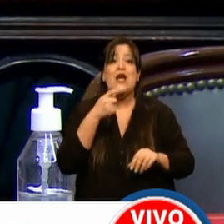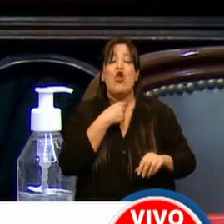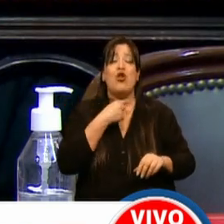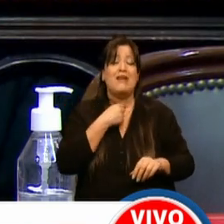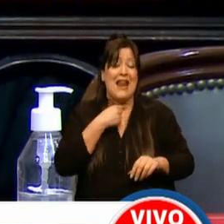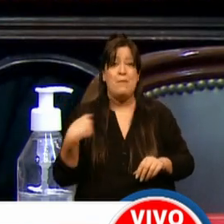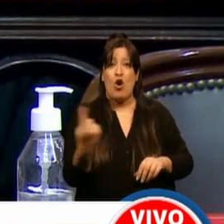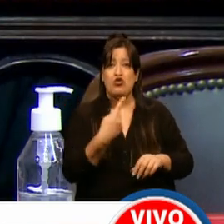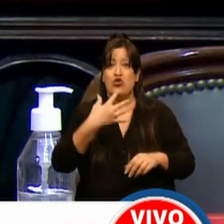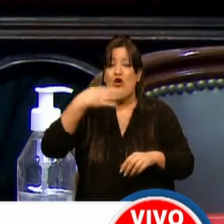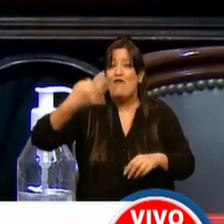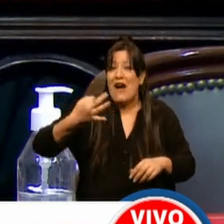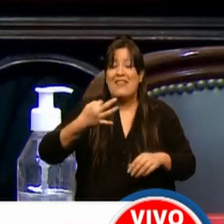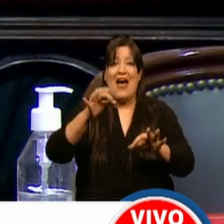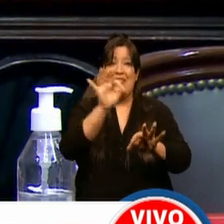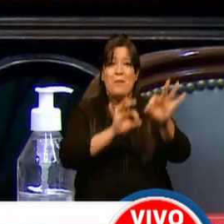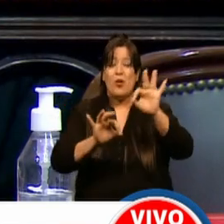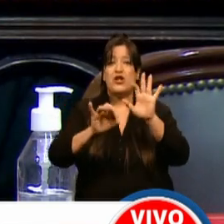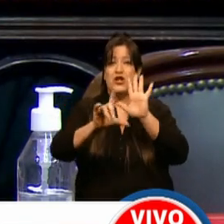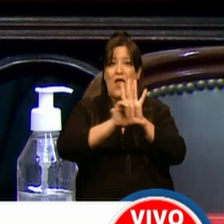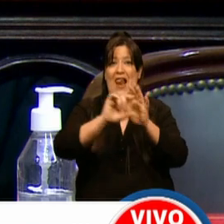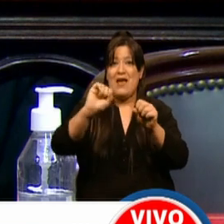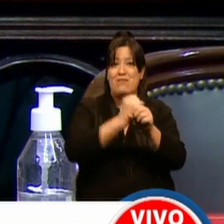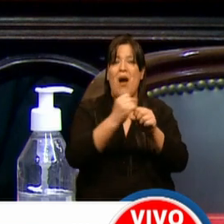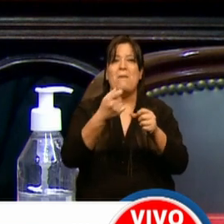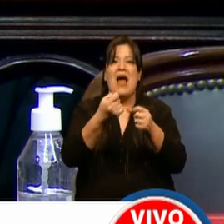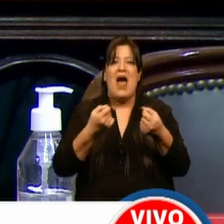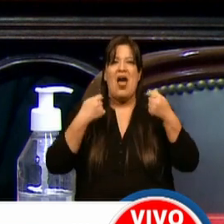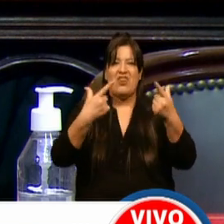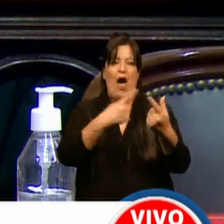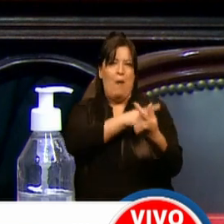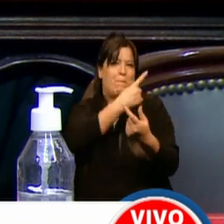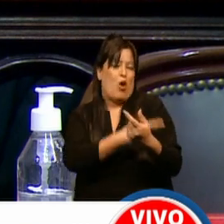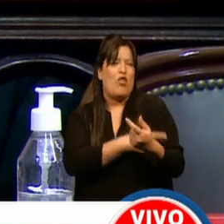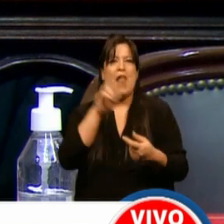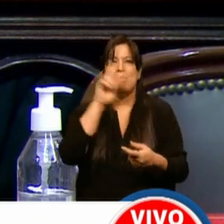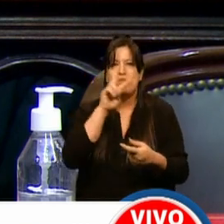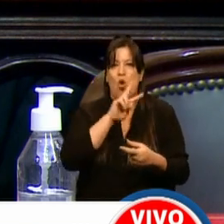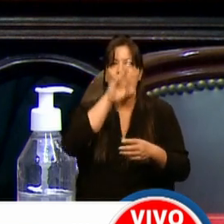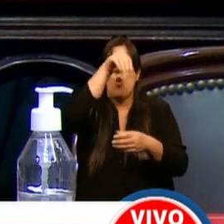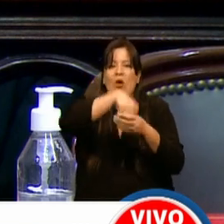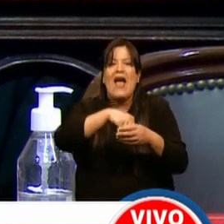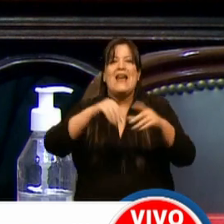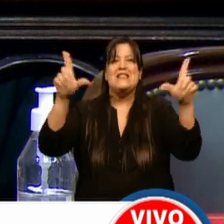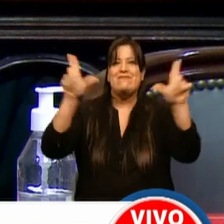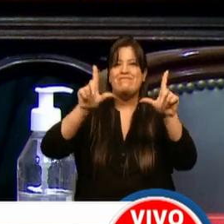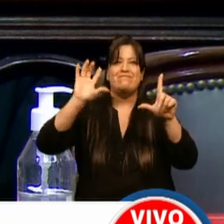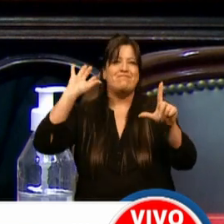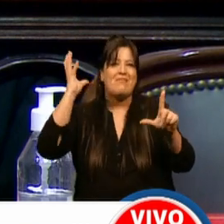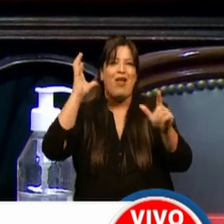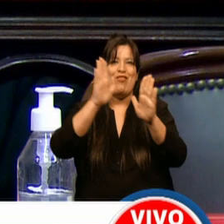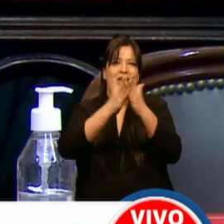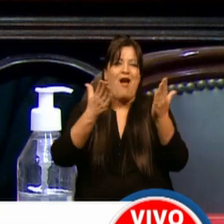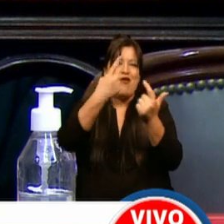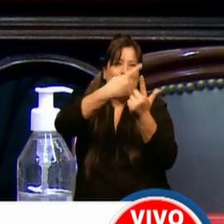que objetivamente impulse el empoderamiento de las mujeres en los medios de comunicación